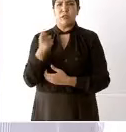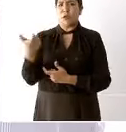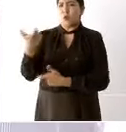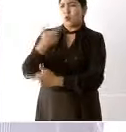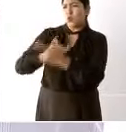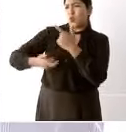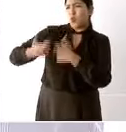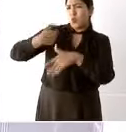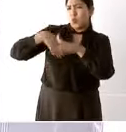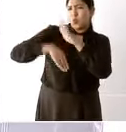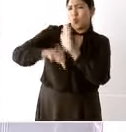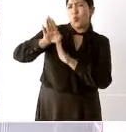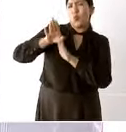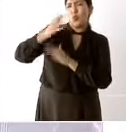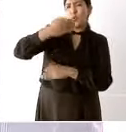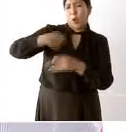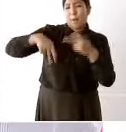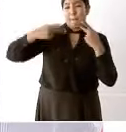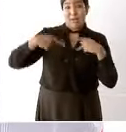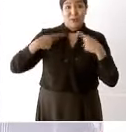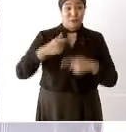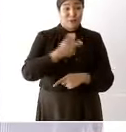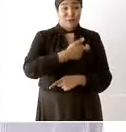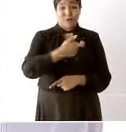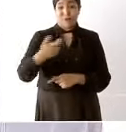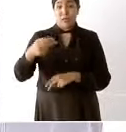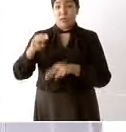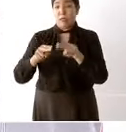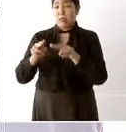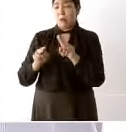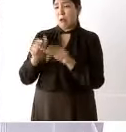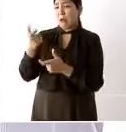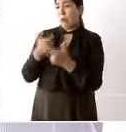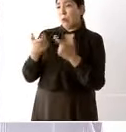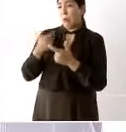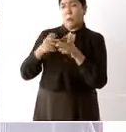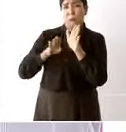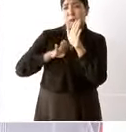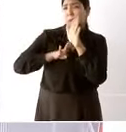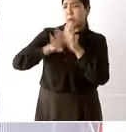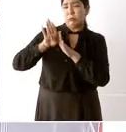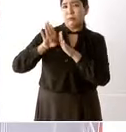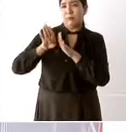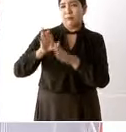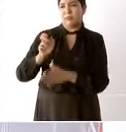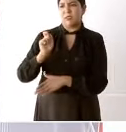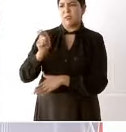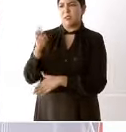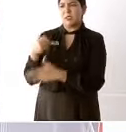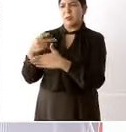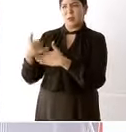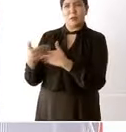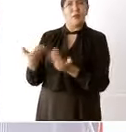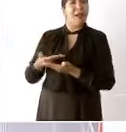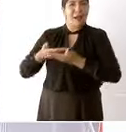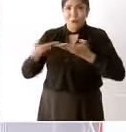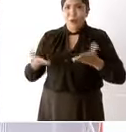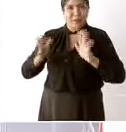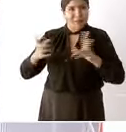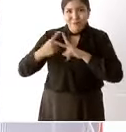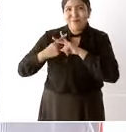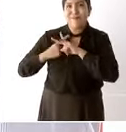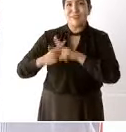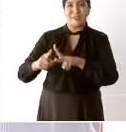región y sus habitantes. El momento del Istmo es ahora. Con lo anteriormente expuesto, le informo con